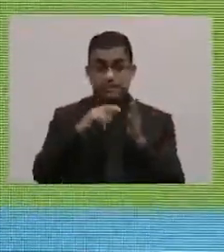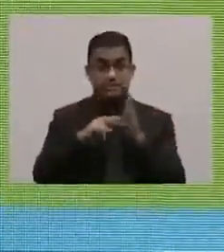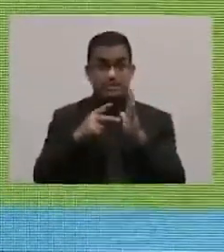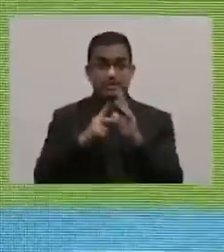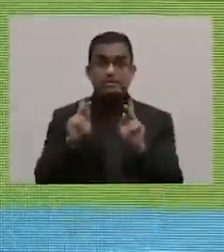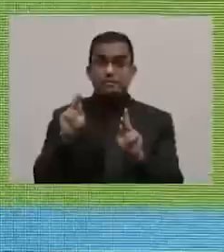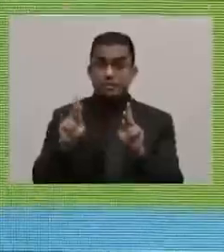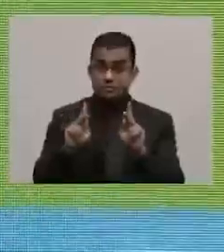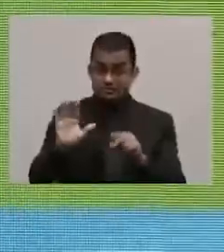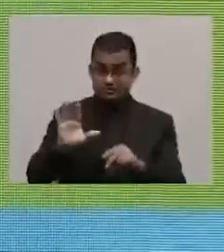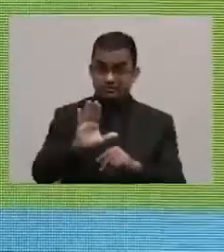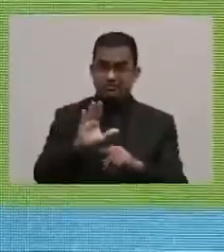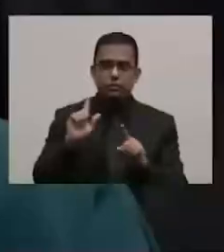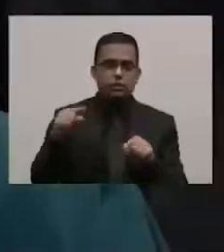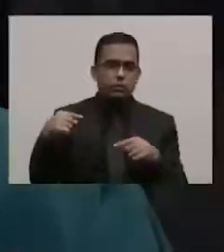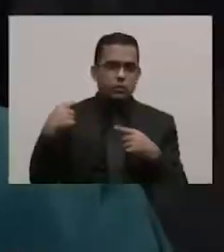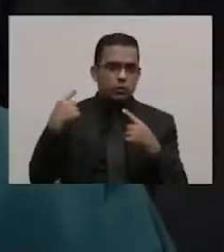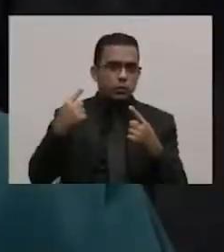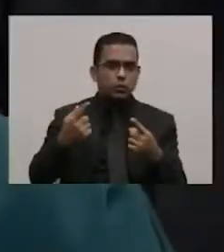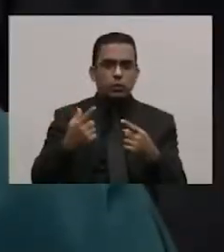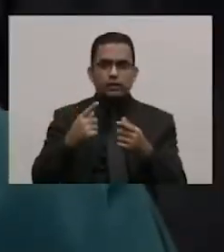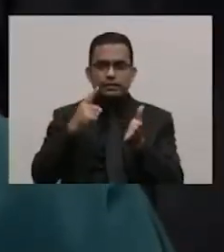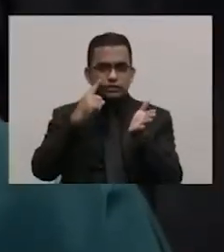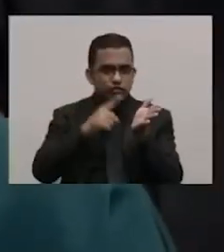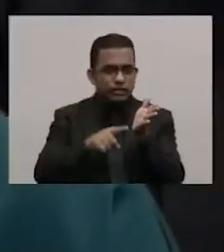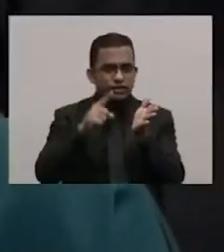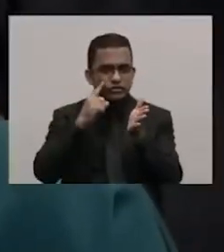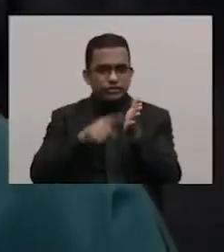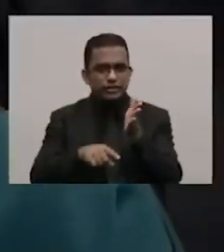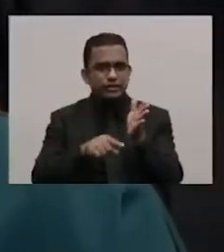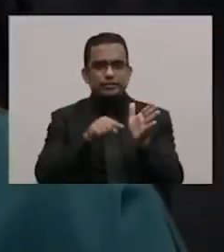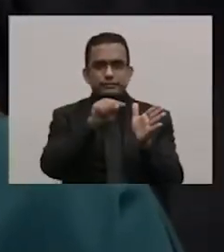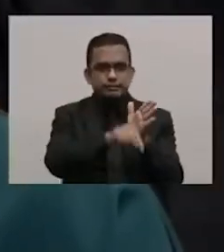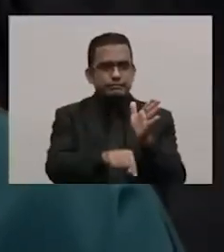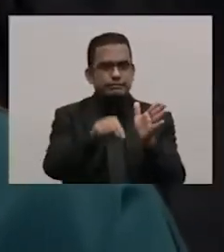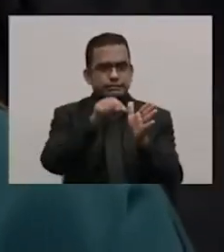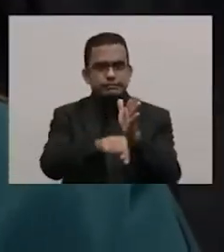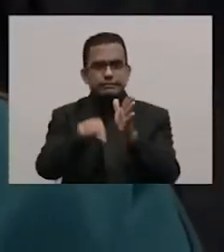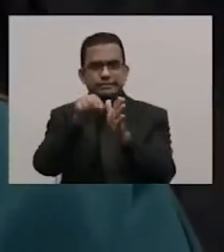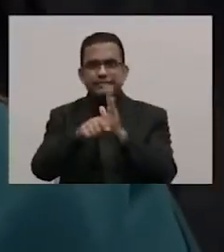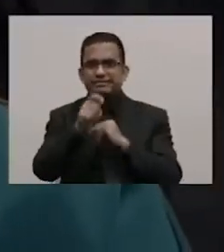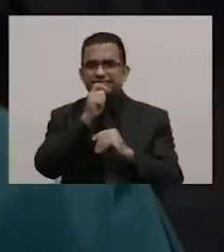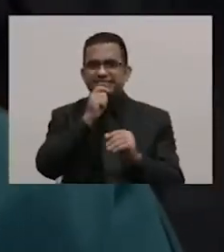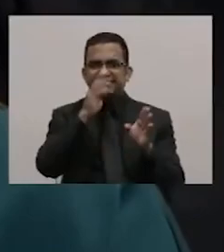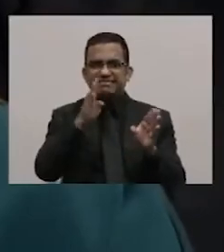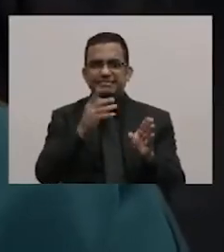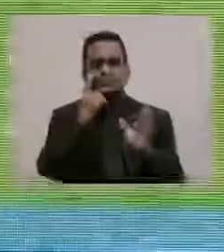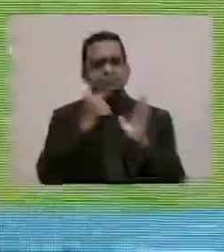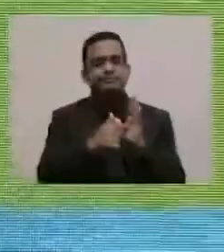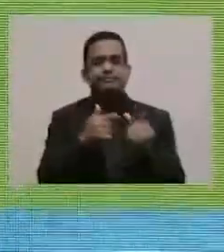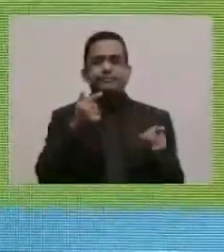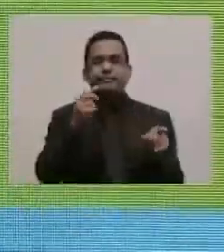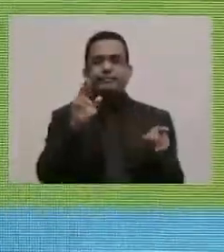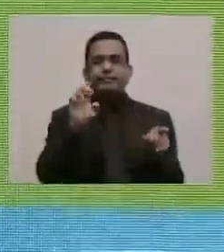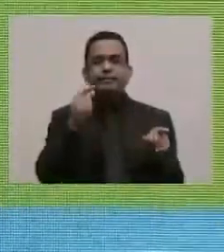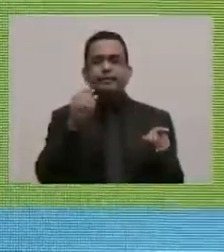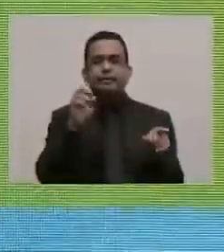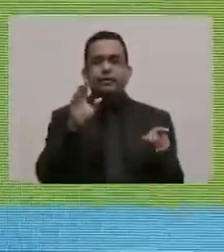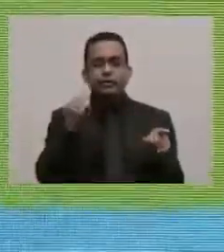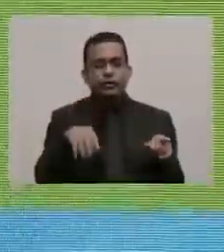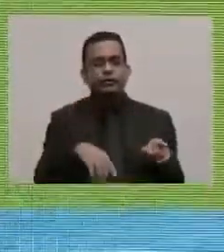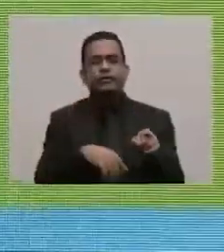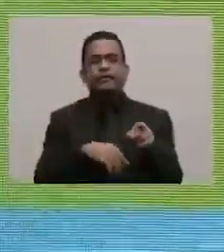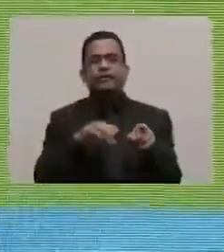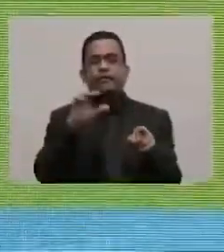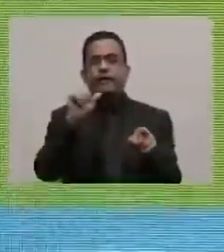personales que han llevado el asesinato de periodistas como Orlando Martínez y Gregorio García Castro, así como